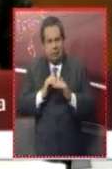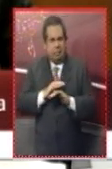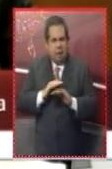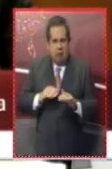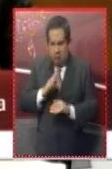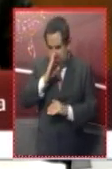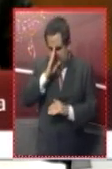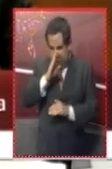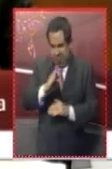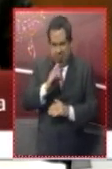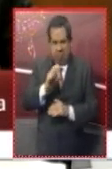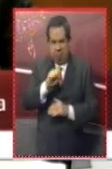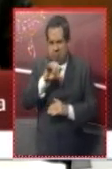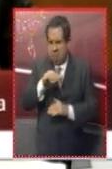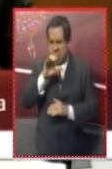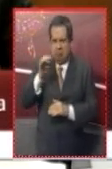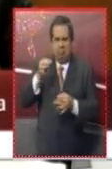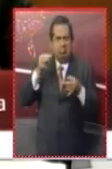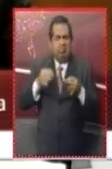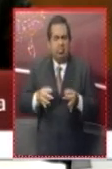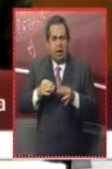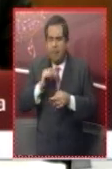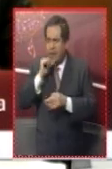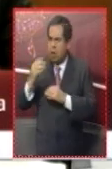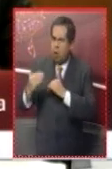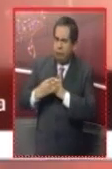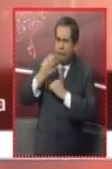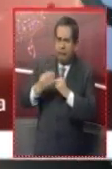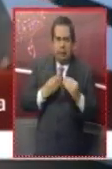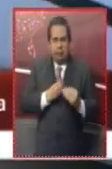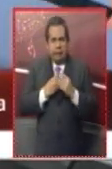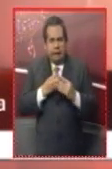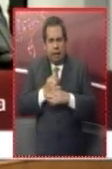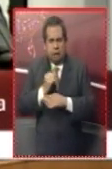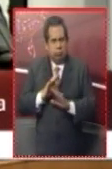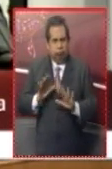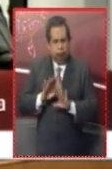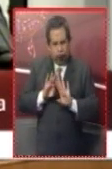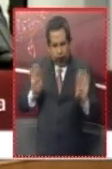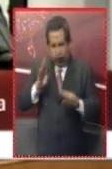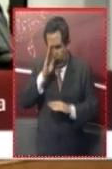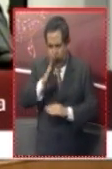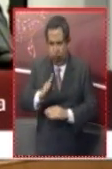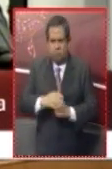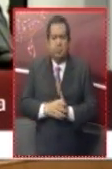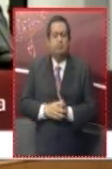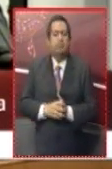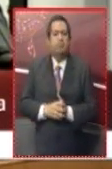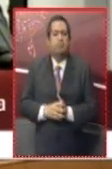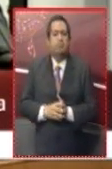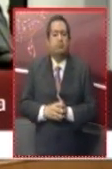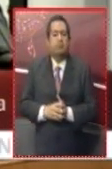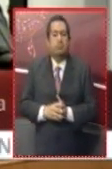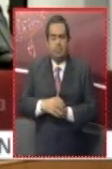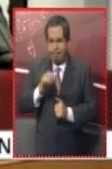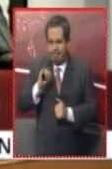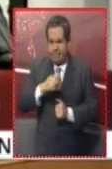exenta de cualquier intento por influir en sus decisiones? Tiene que estar exenta de